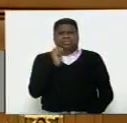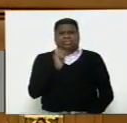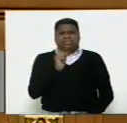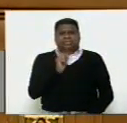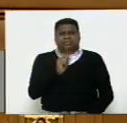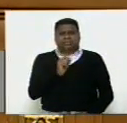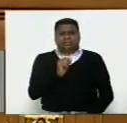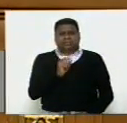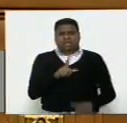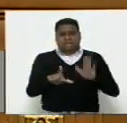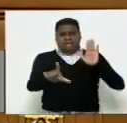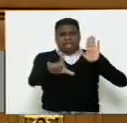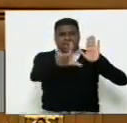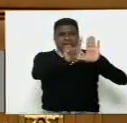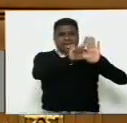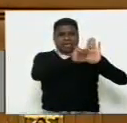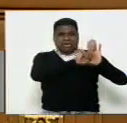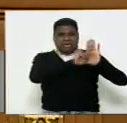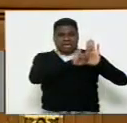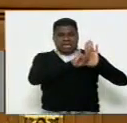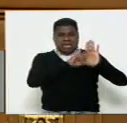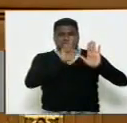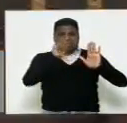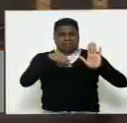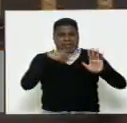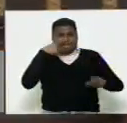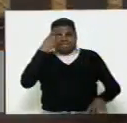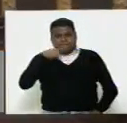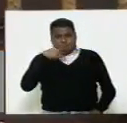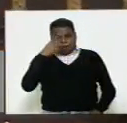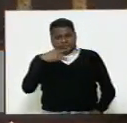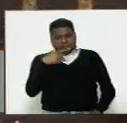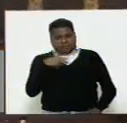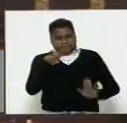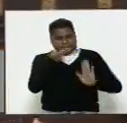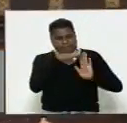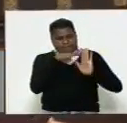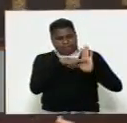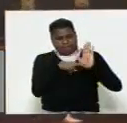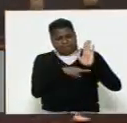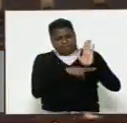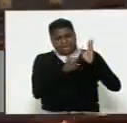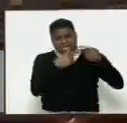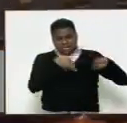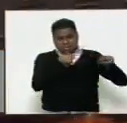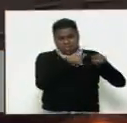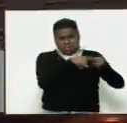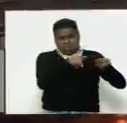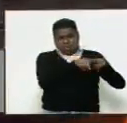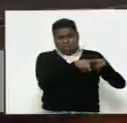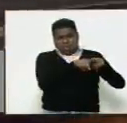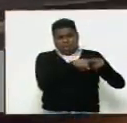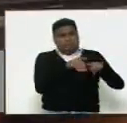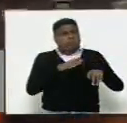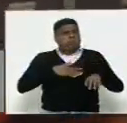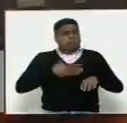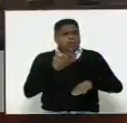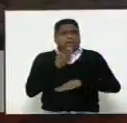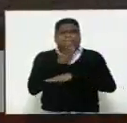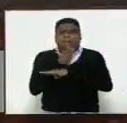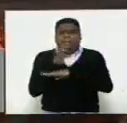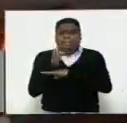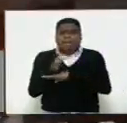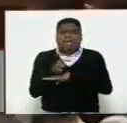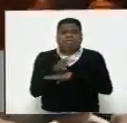en leyes y política, e igual acceso a los recursos